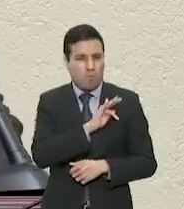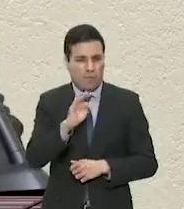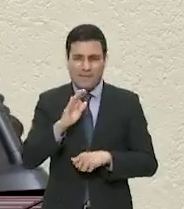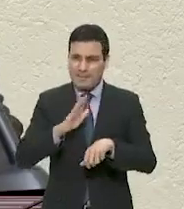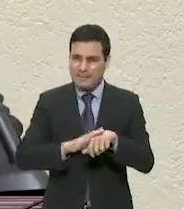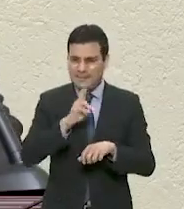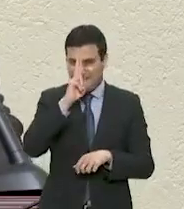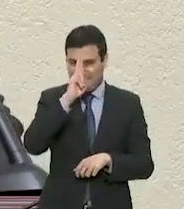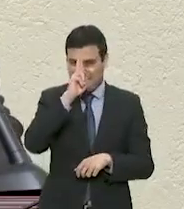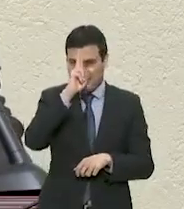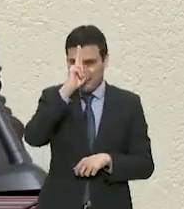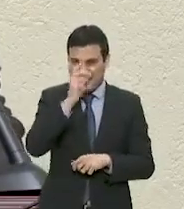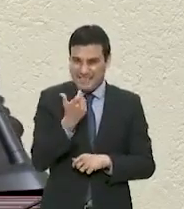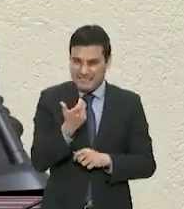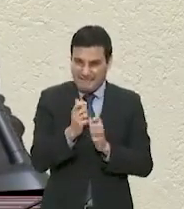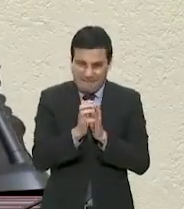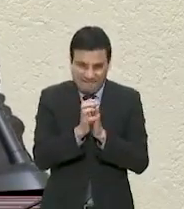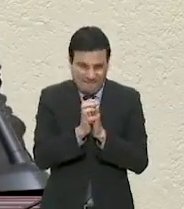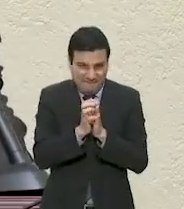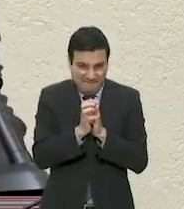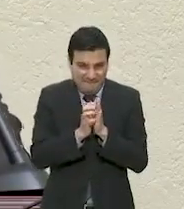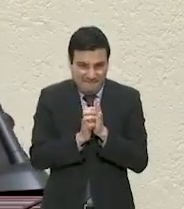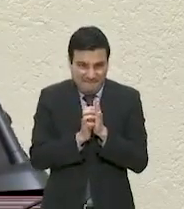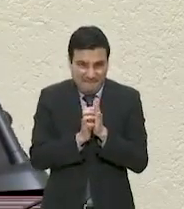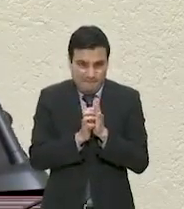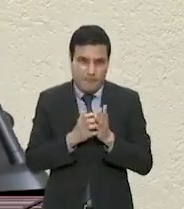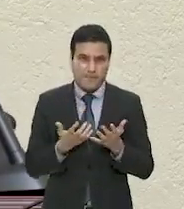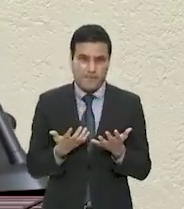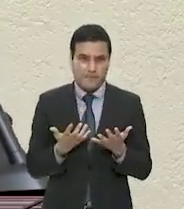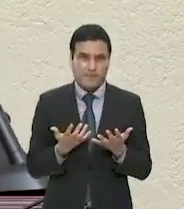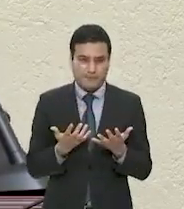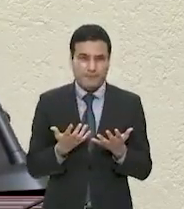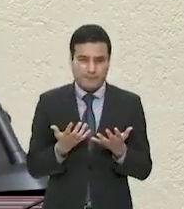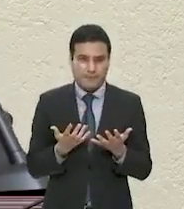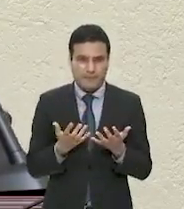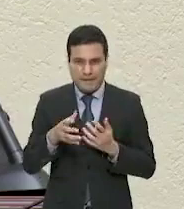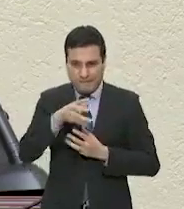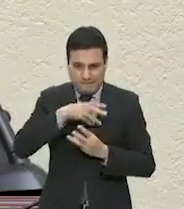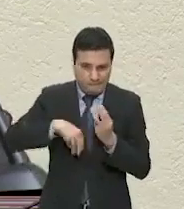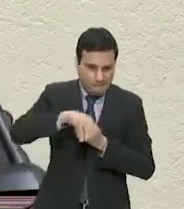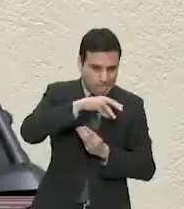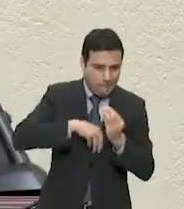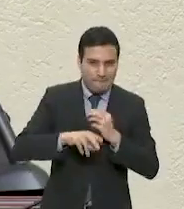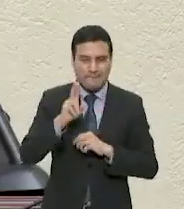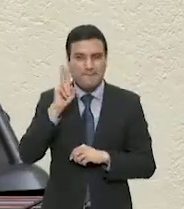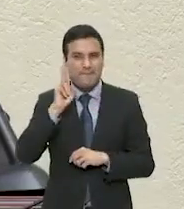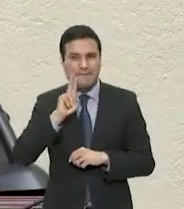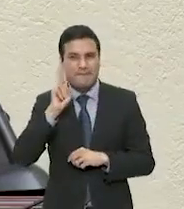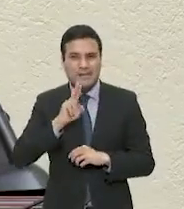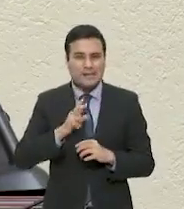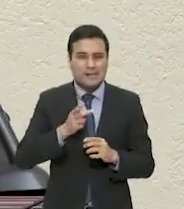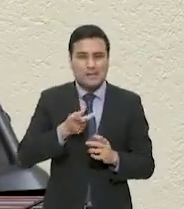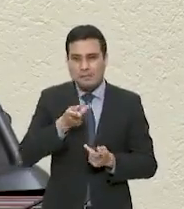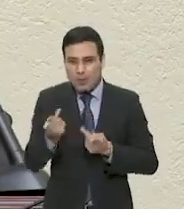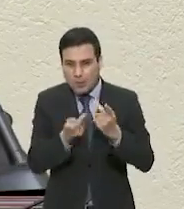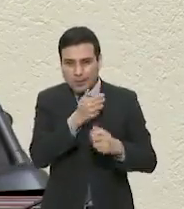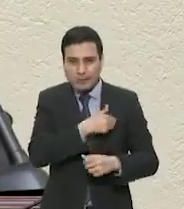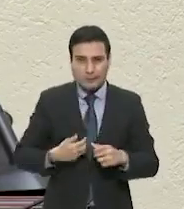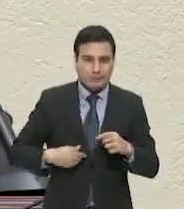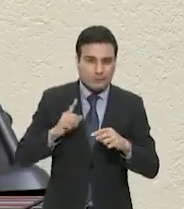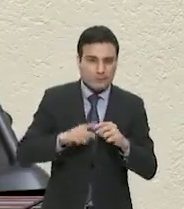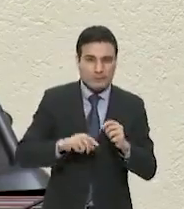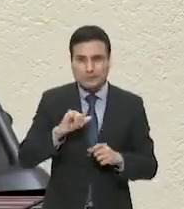economías este propio instituto destine las mismas a fondear la bolsa para llevar a cabo la realizada la revocación de mandato